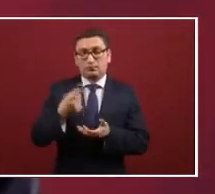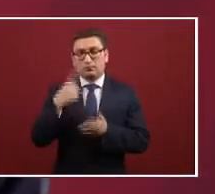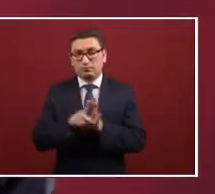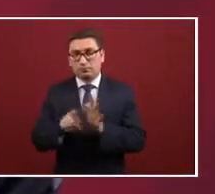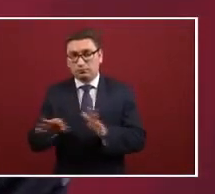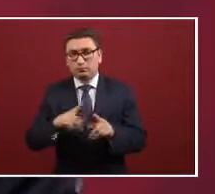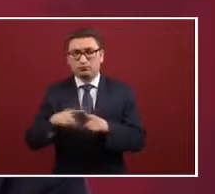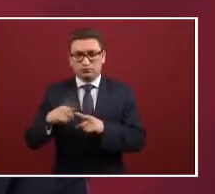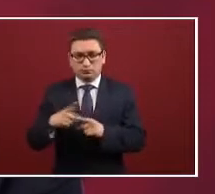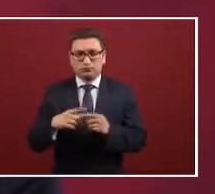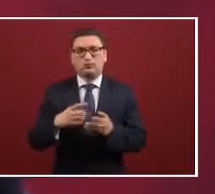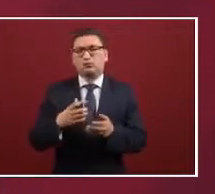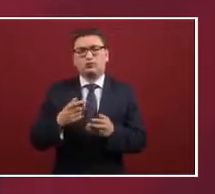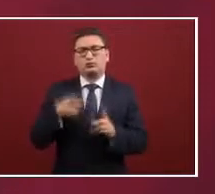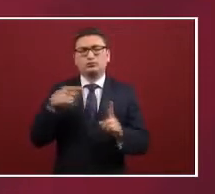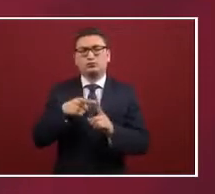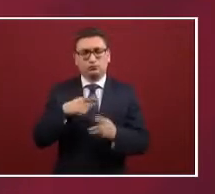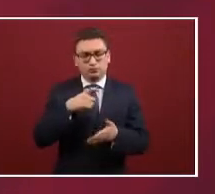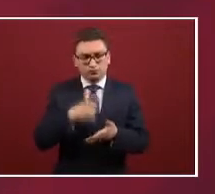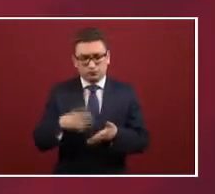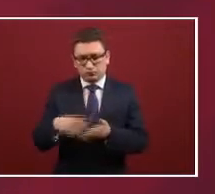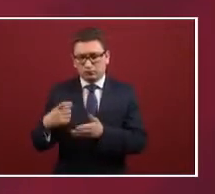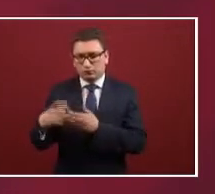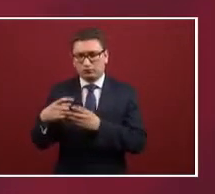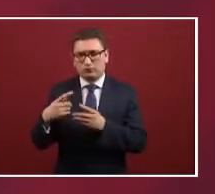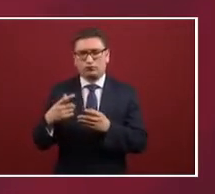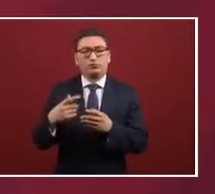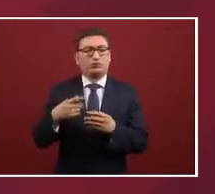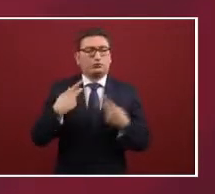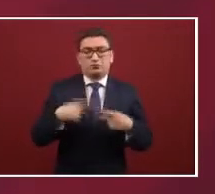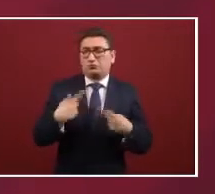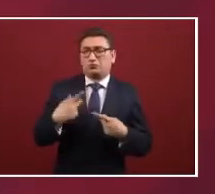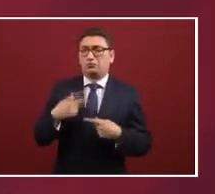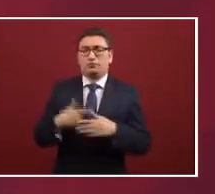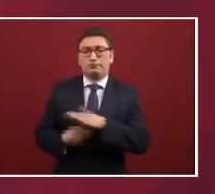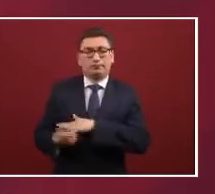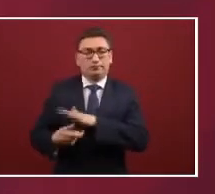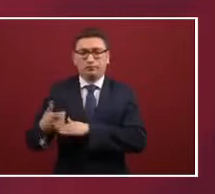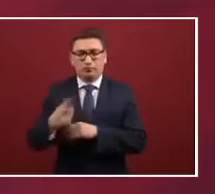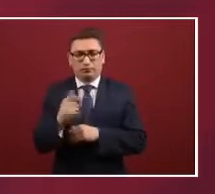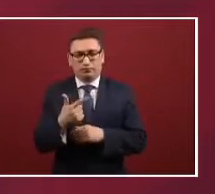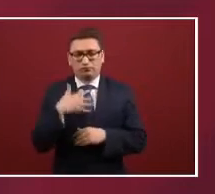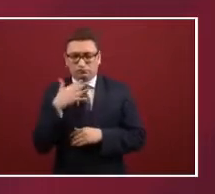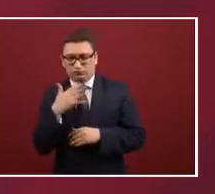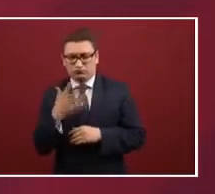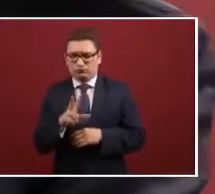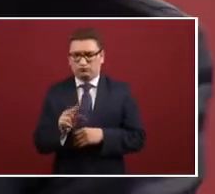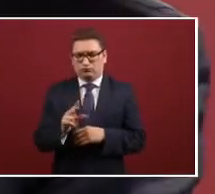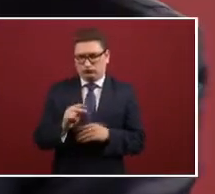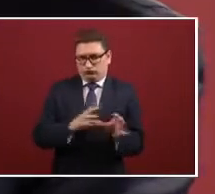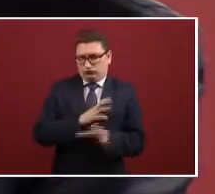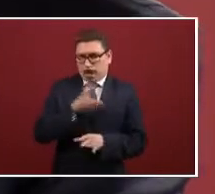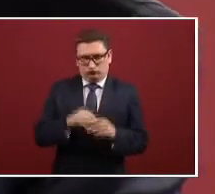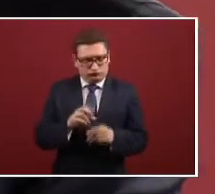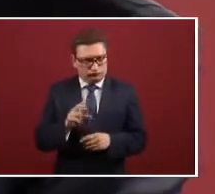comprar lealtades conciencias no todo es como dice